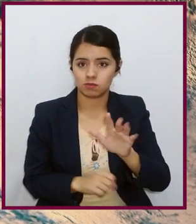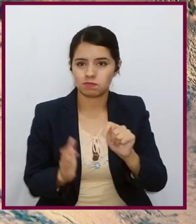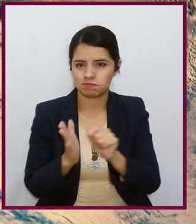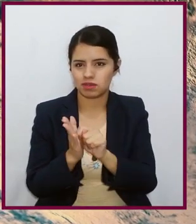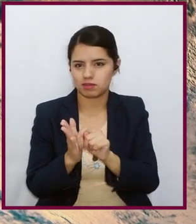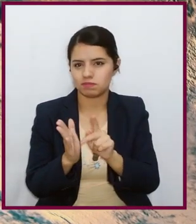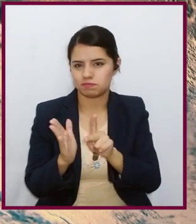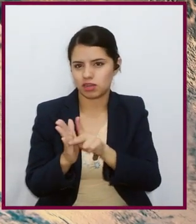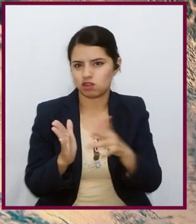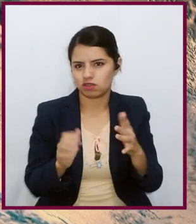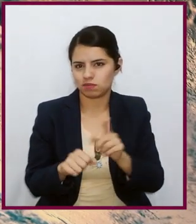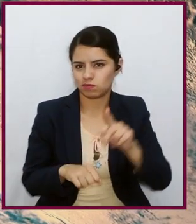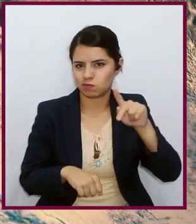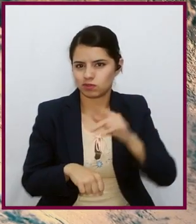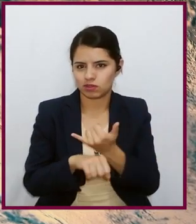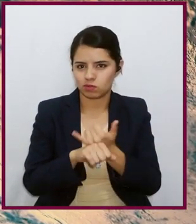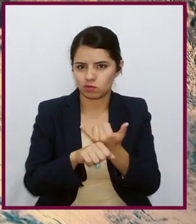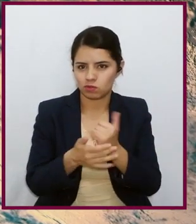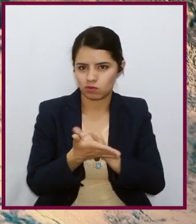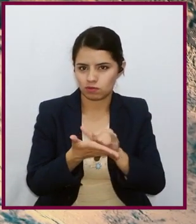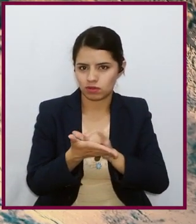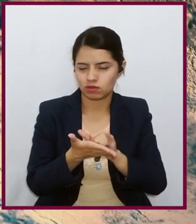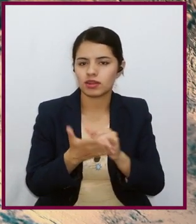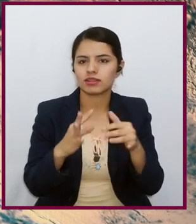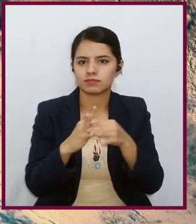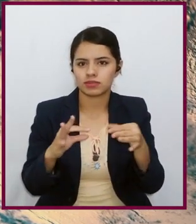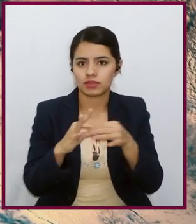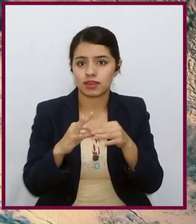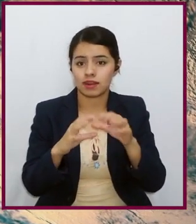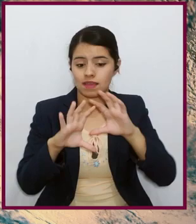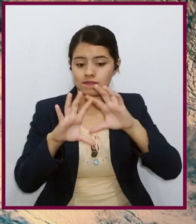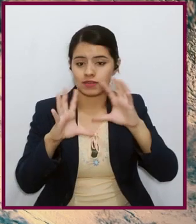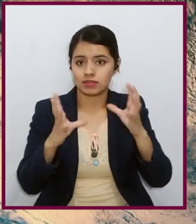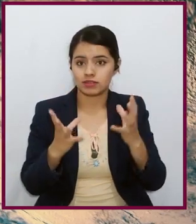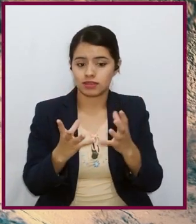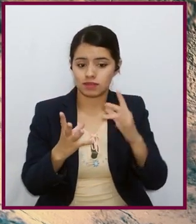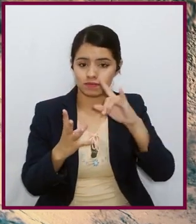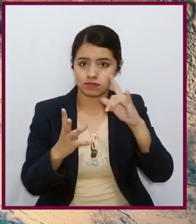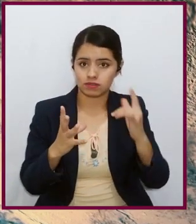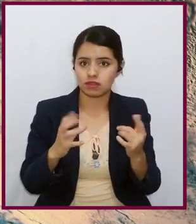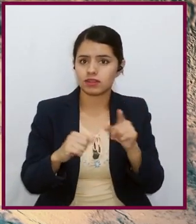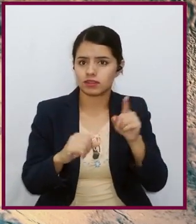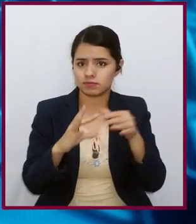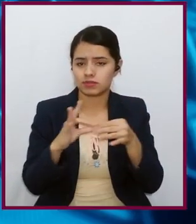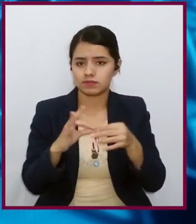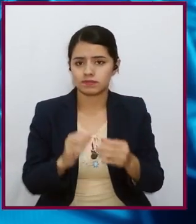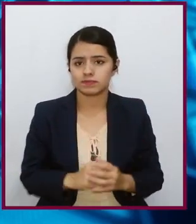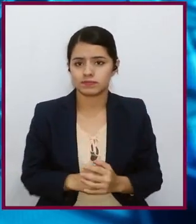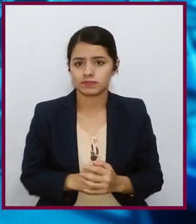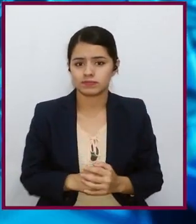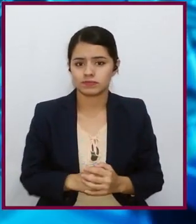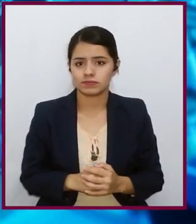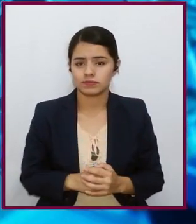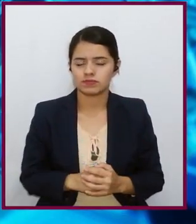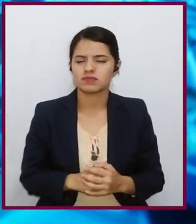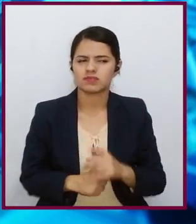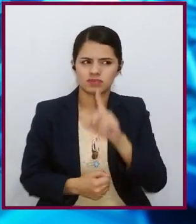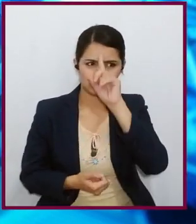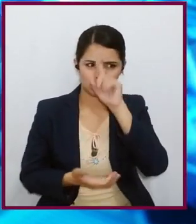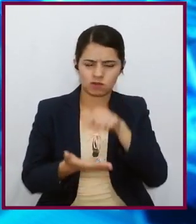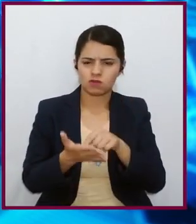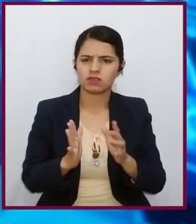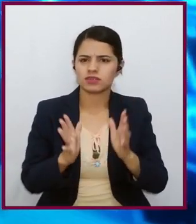inquietud en los temas de marketing digital, redes sociales, lo pueden consultar en mi blog